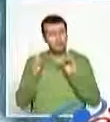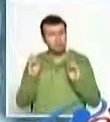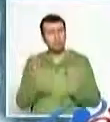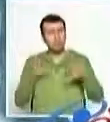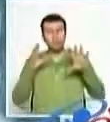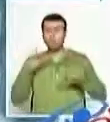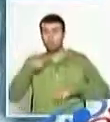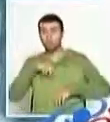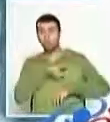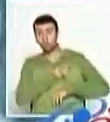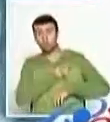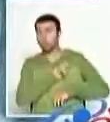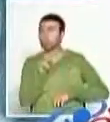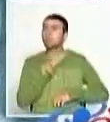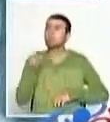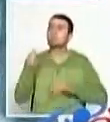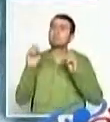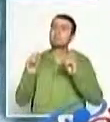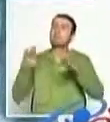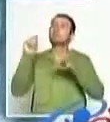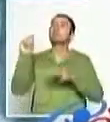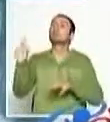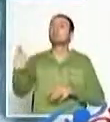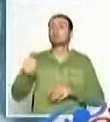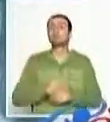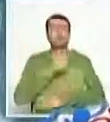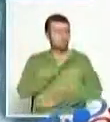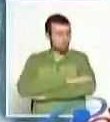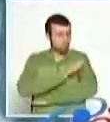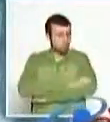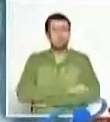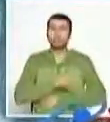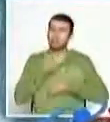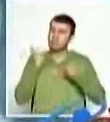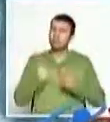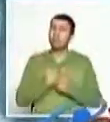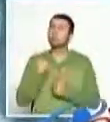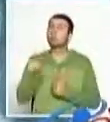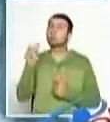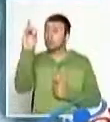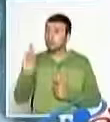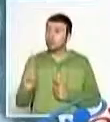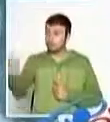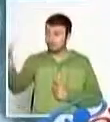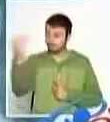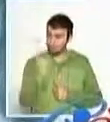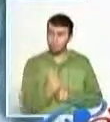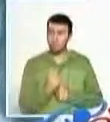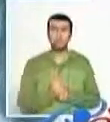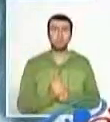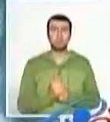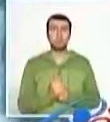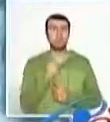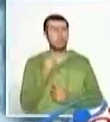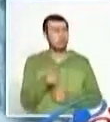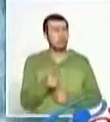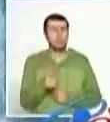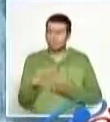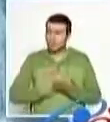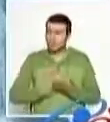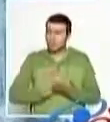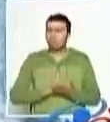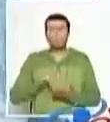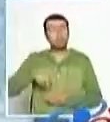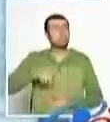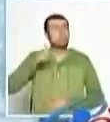somos nosotros, el milagro es usted. Cuando tome la decisión, por eso para aliviarse hay que ser inteligente y